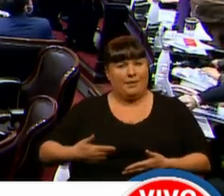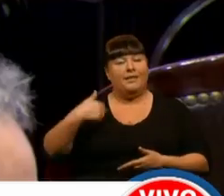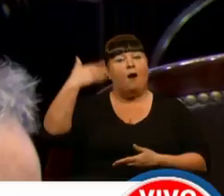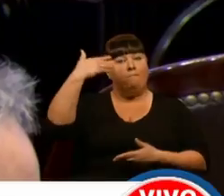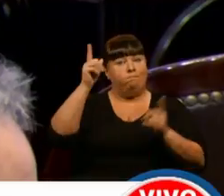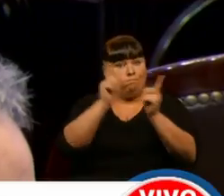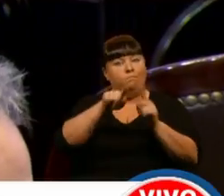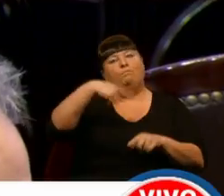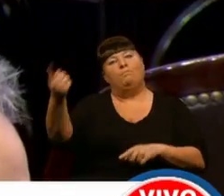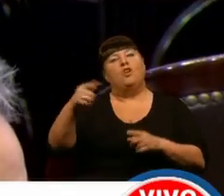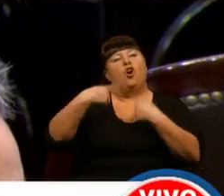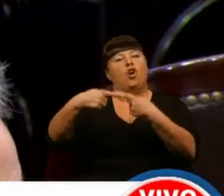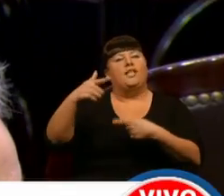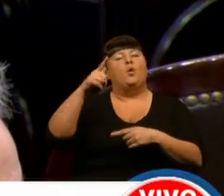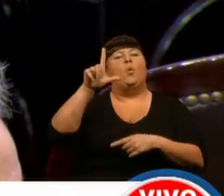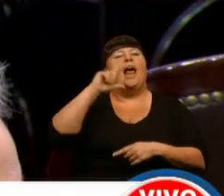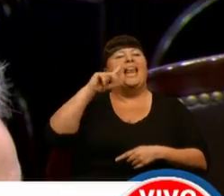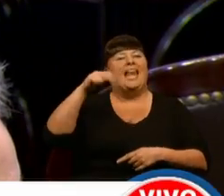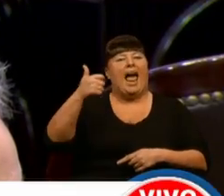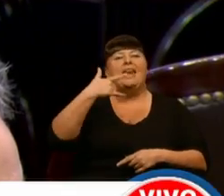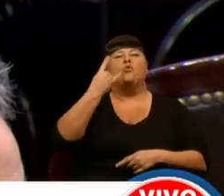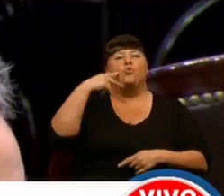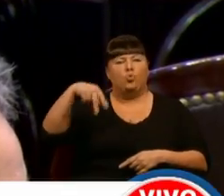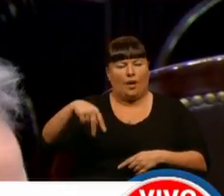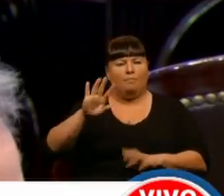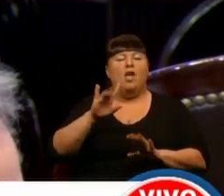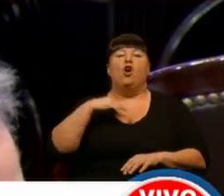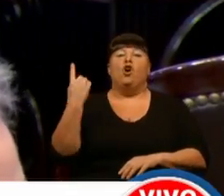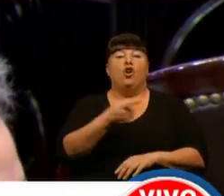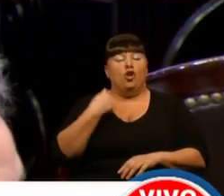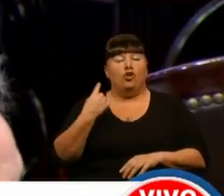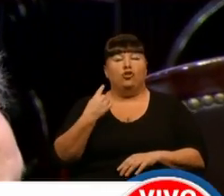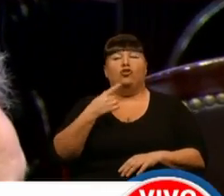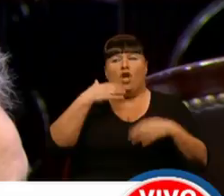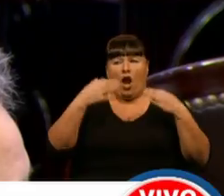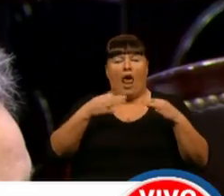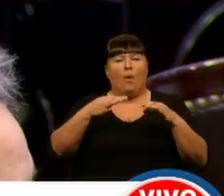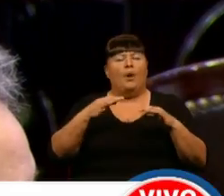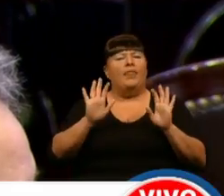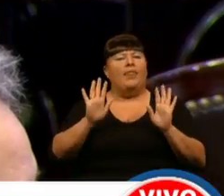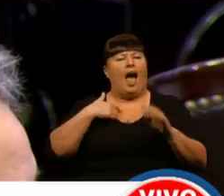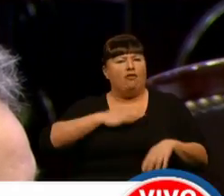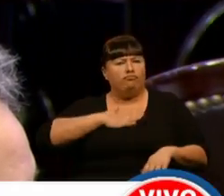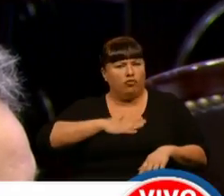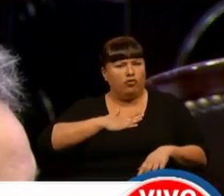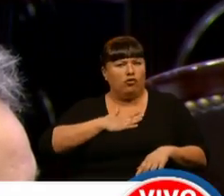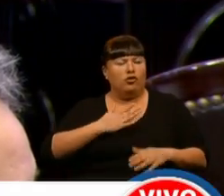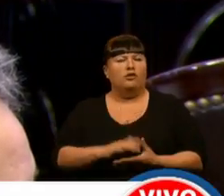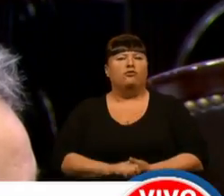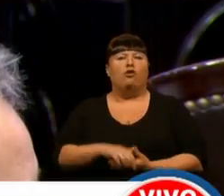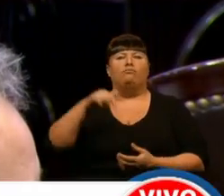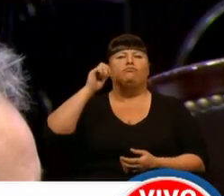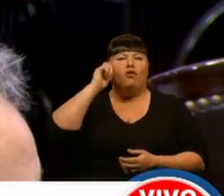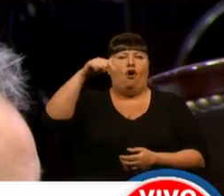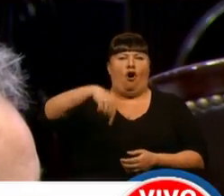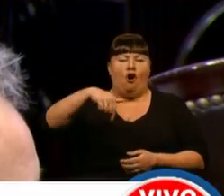diputada liliana swing para nosotros la verdad que es una verdadera satisfacción poder